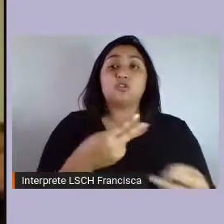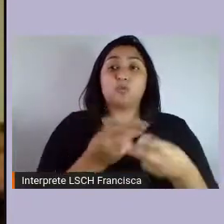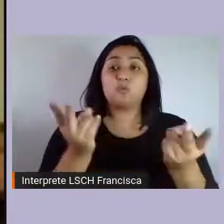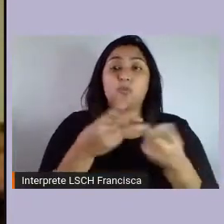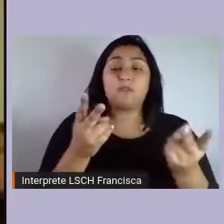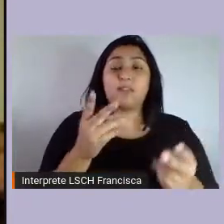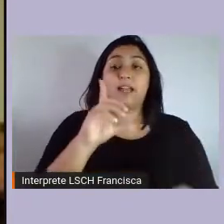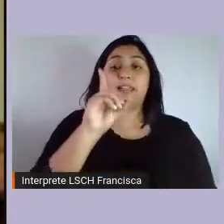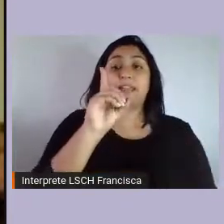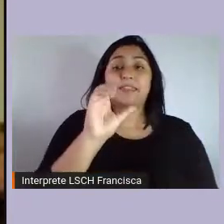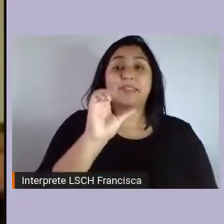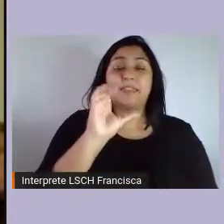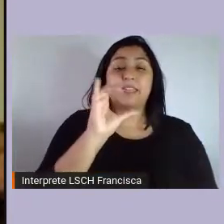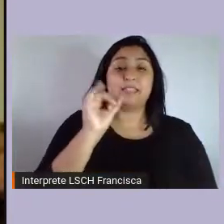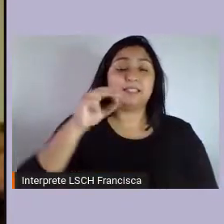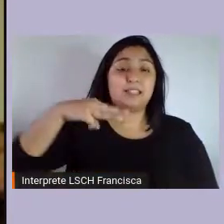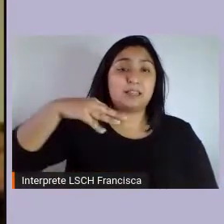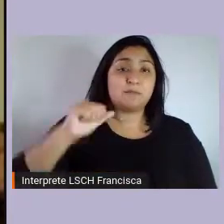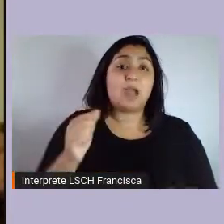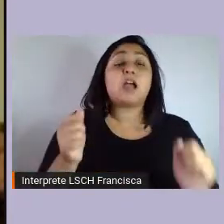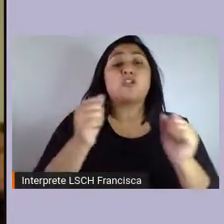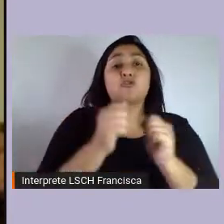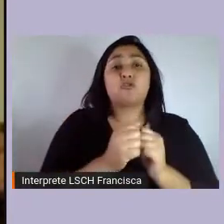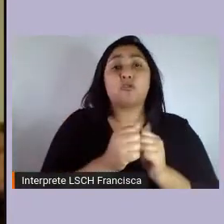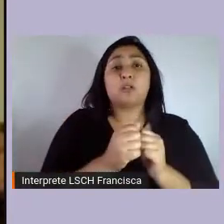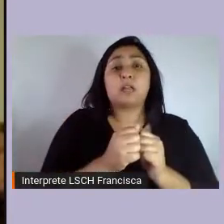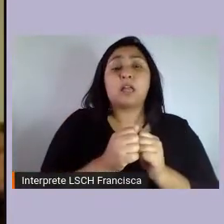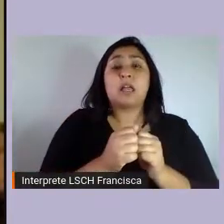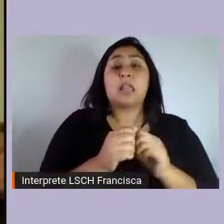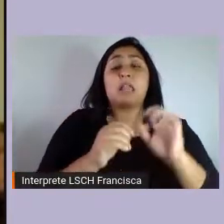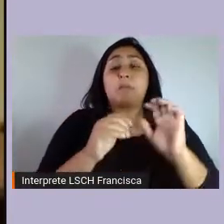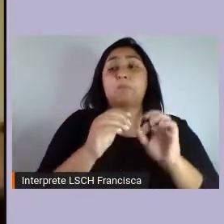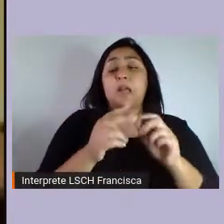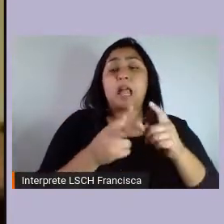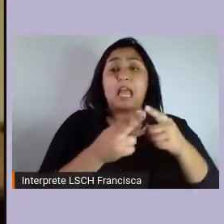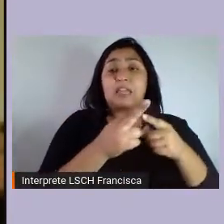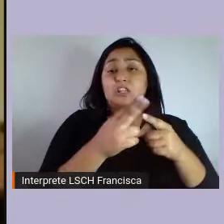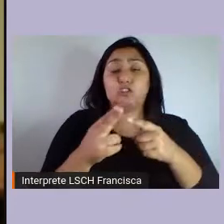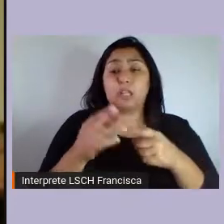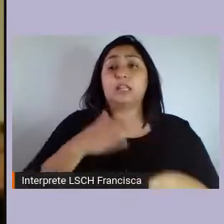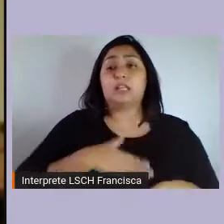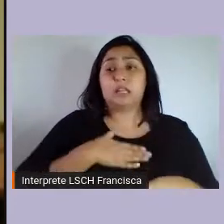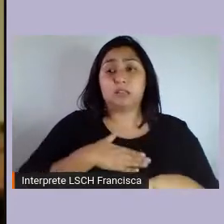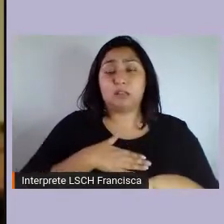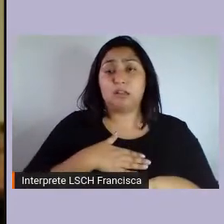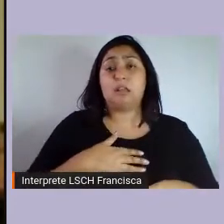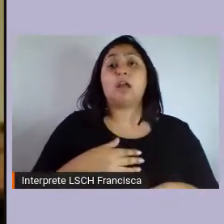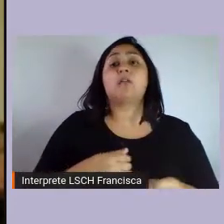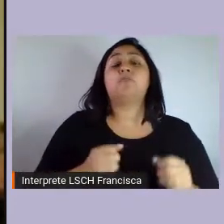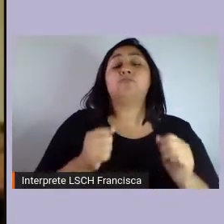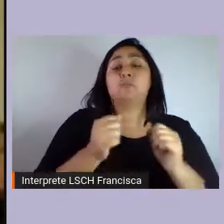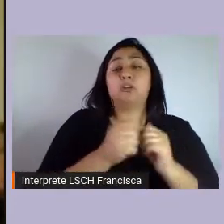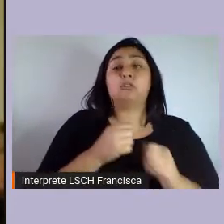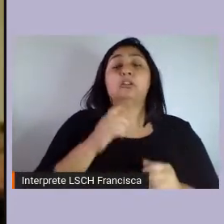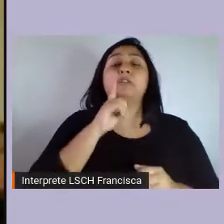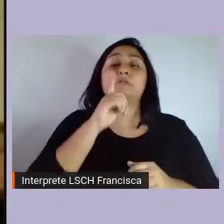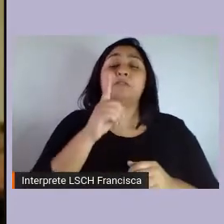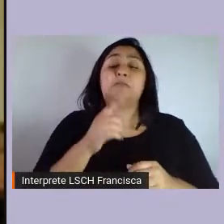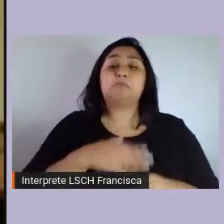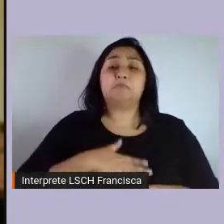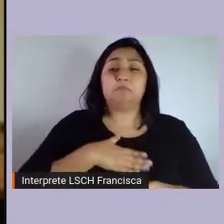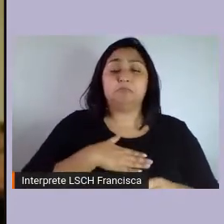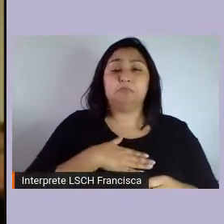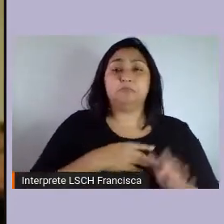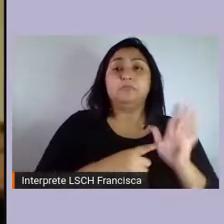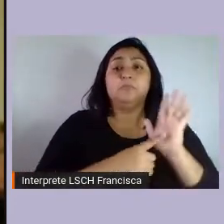editorial que quisiese, con el apoyo que pudiese encontrar, presenta el proyecto incluso en una reunión que se realiza en la casa de Pablo